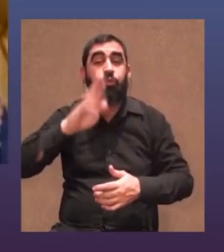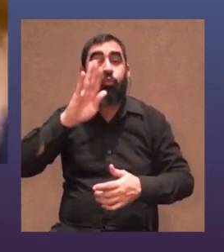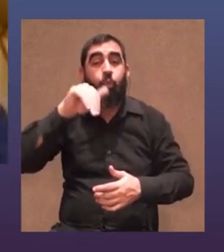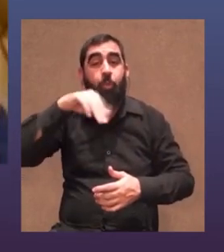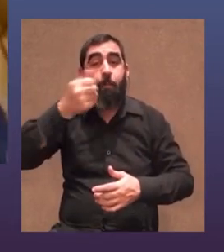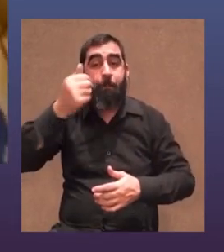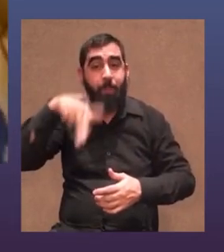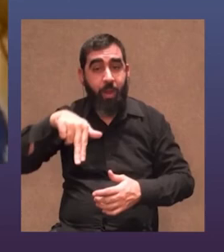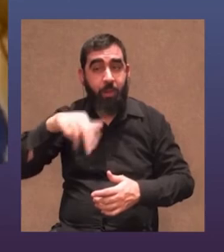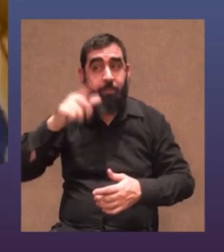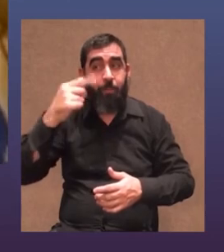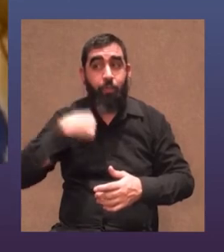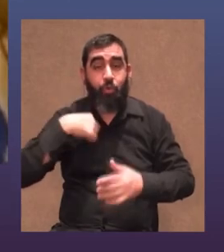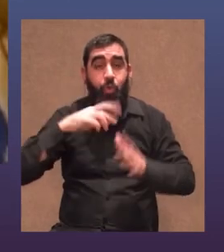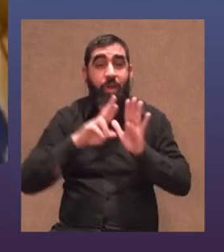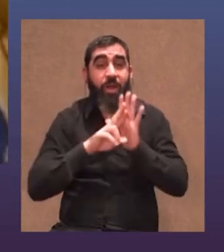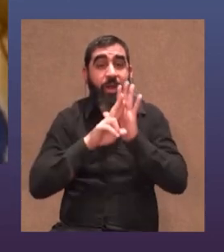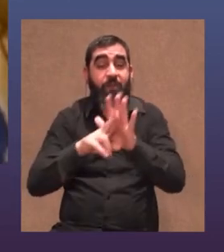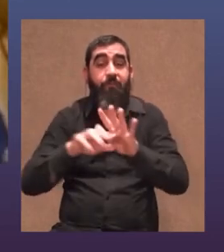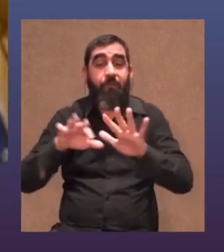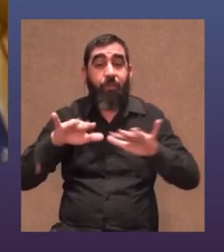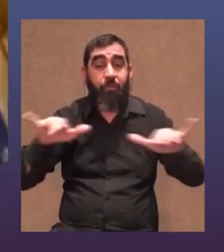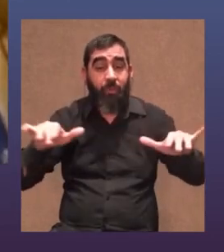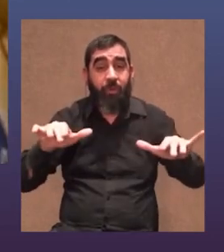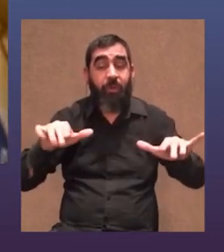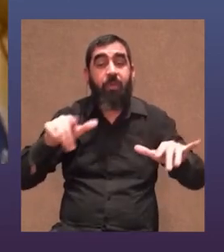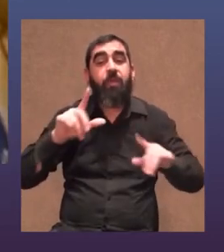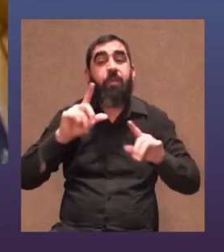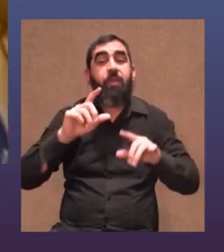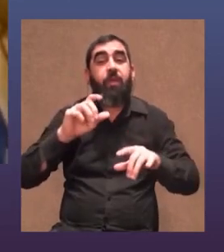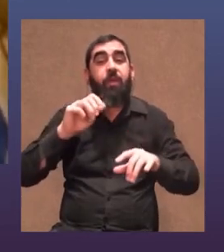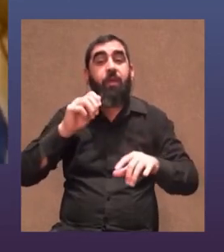Mi referente como pianista es Marta Argerich.